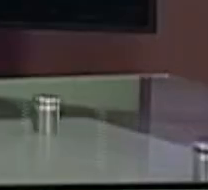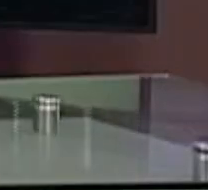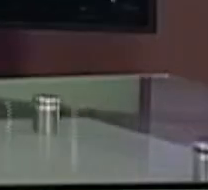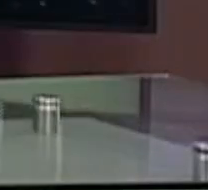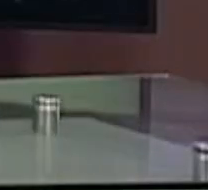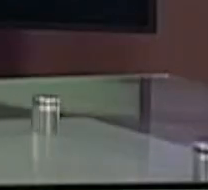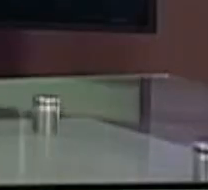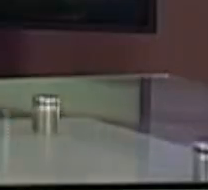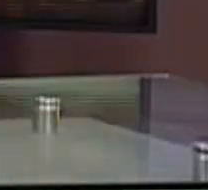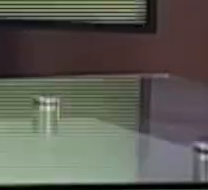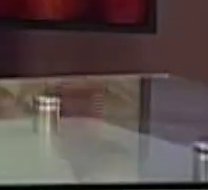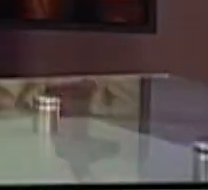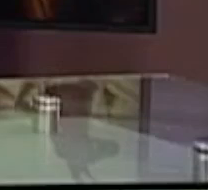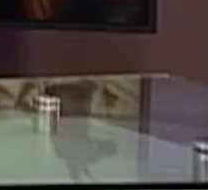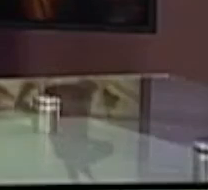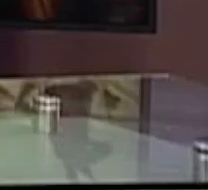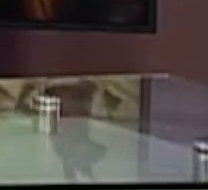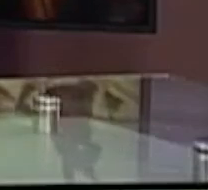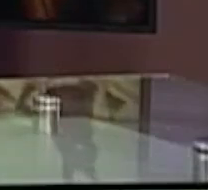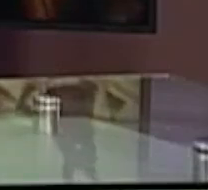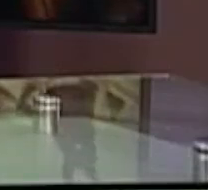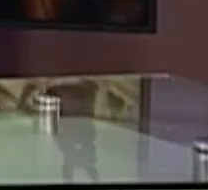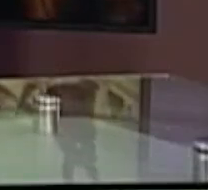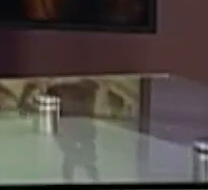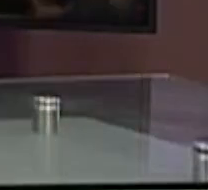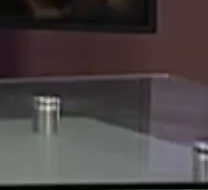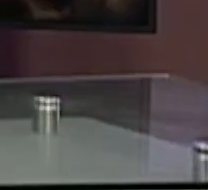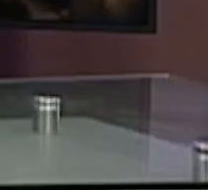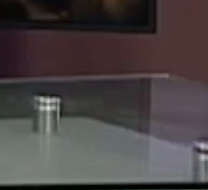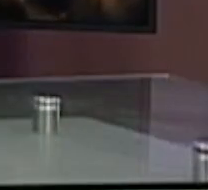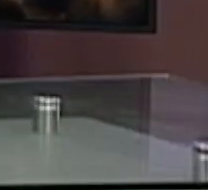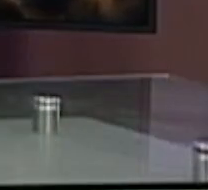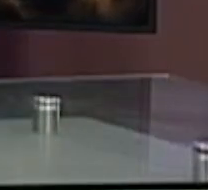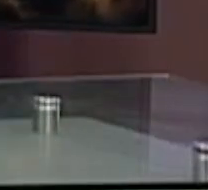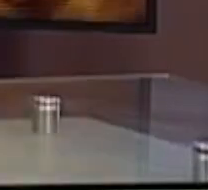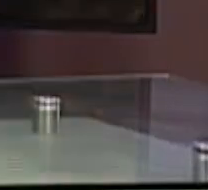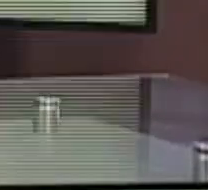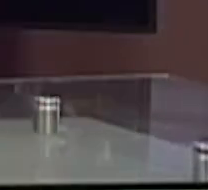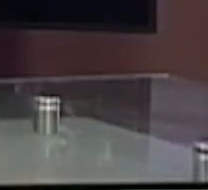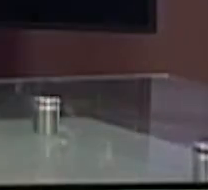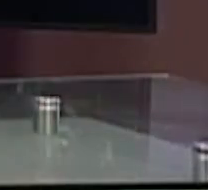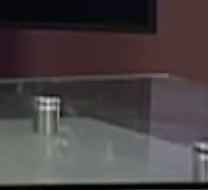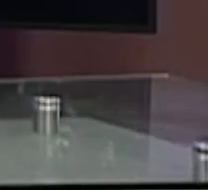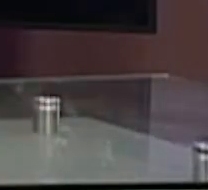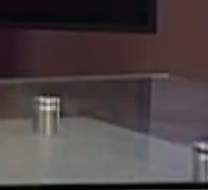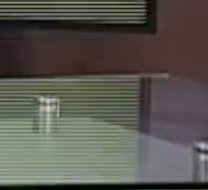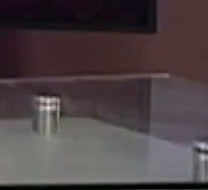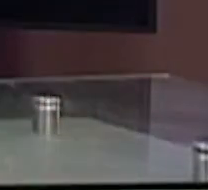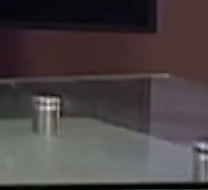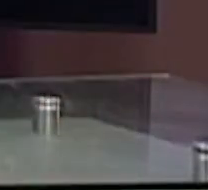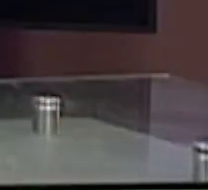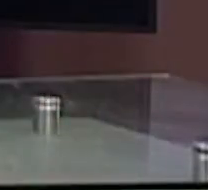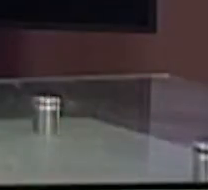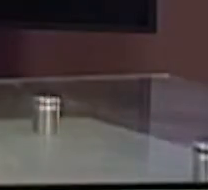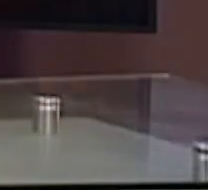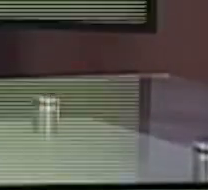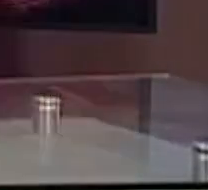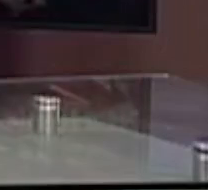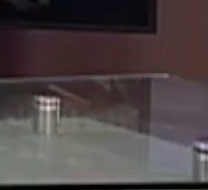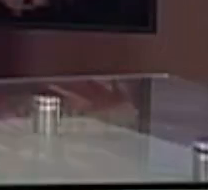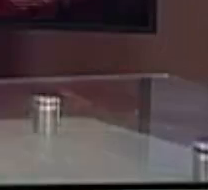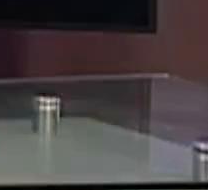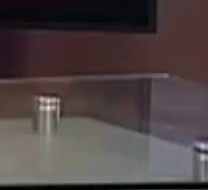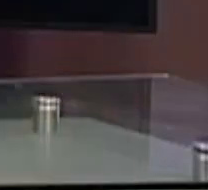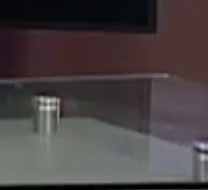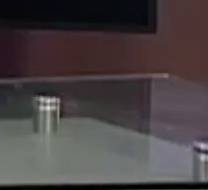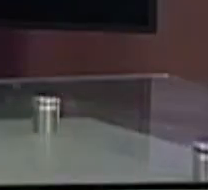llegar a una solución en los distintos casos que viene atendiendo. Información entonces de la semana de representación.